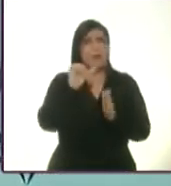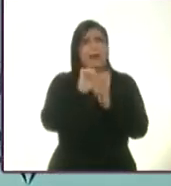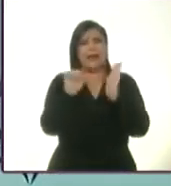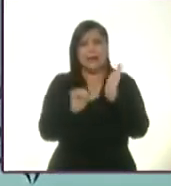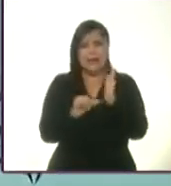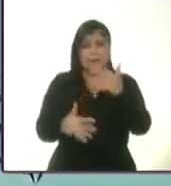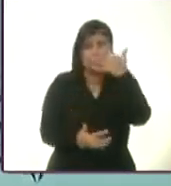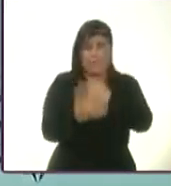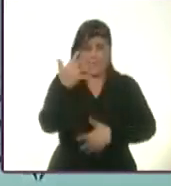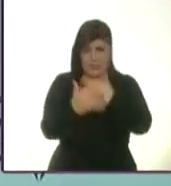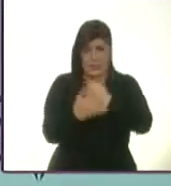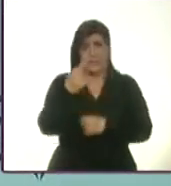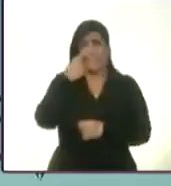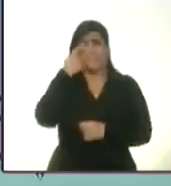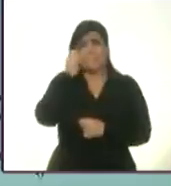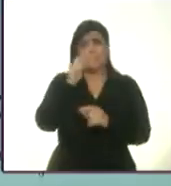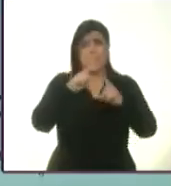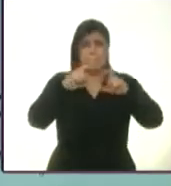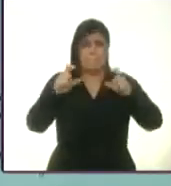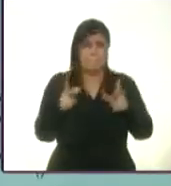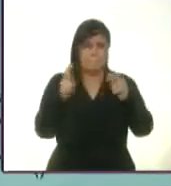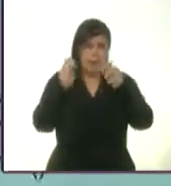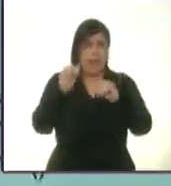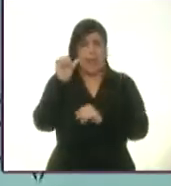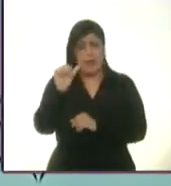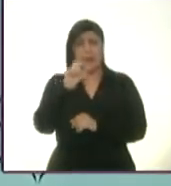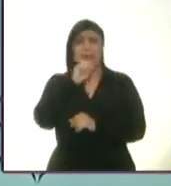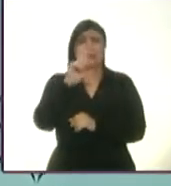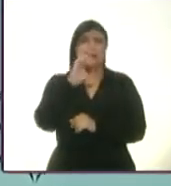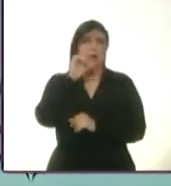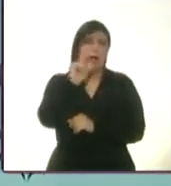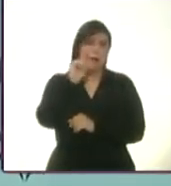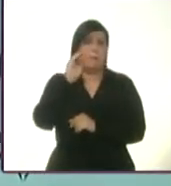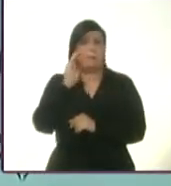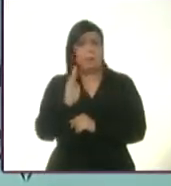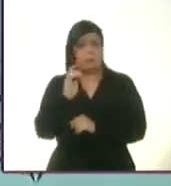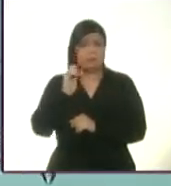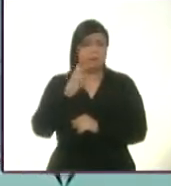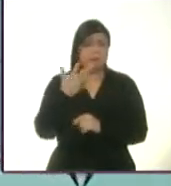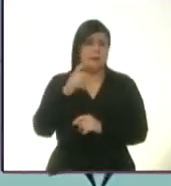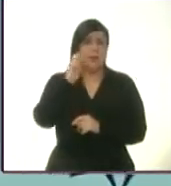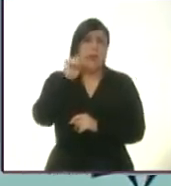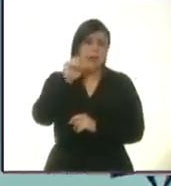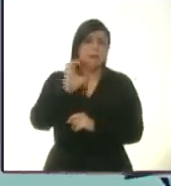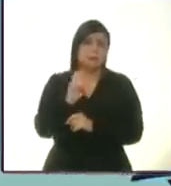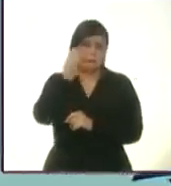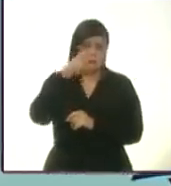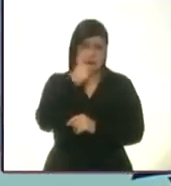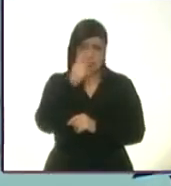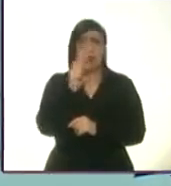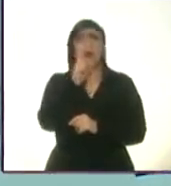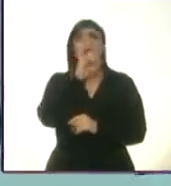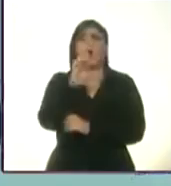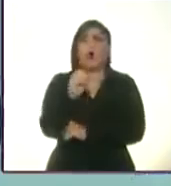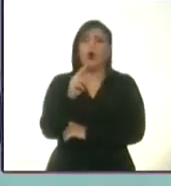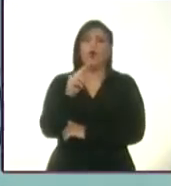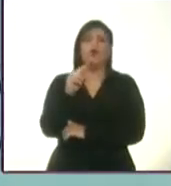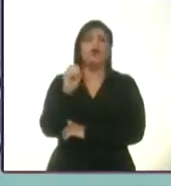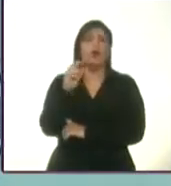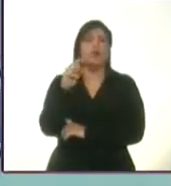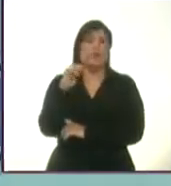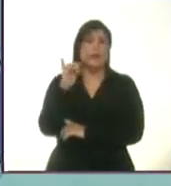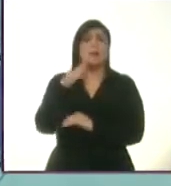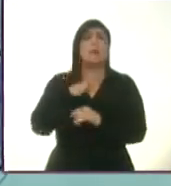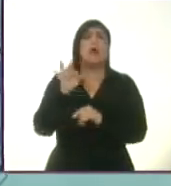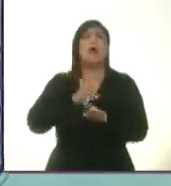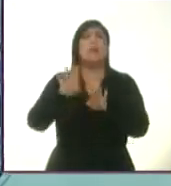artículo 15 párrafo a inciso a inciso b con el outsourcing le dan oportunidad a empresas